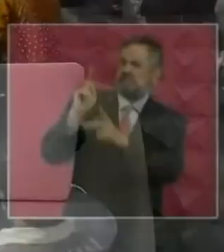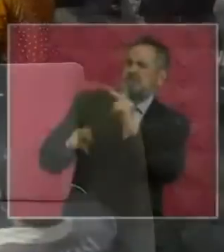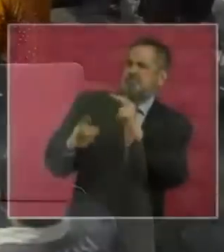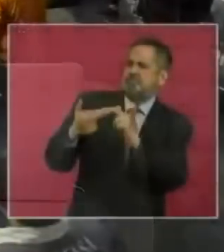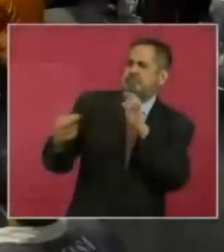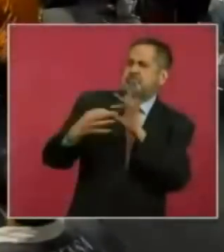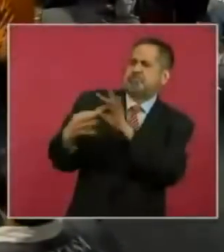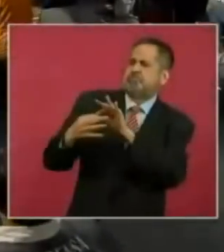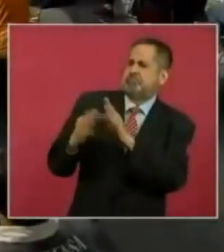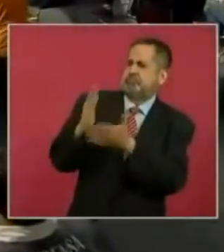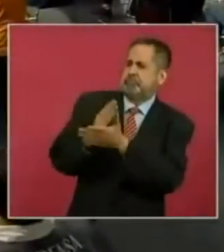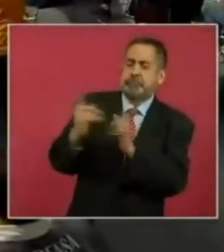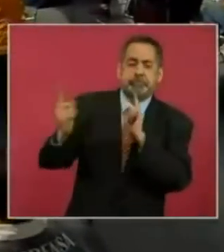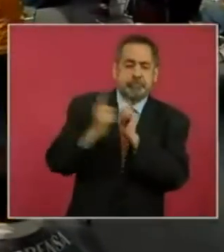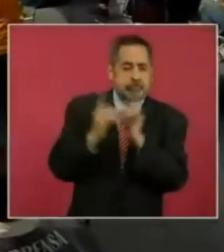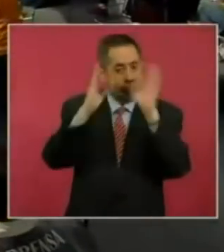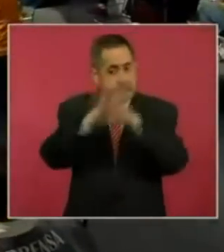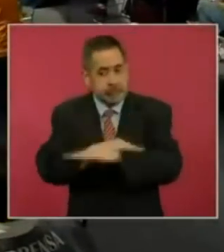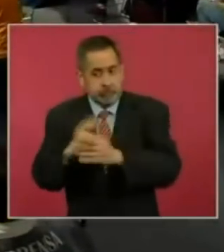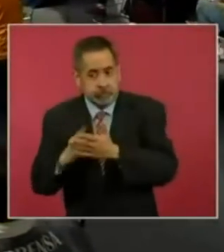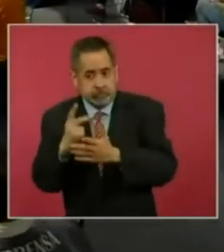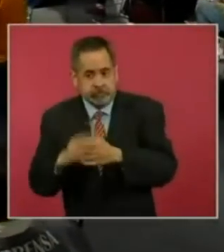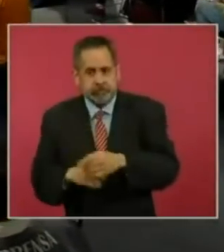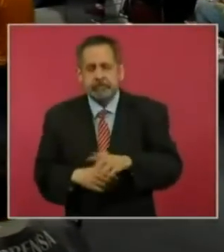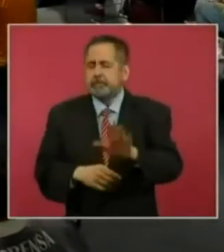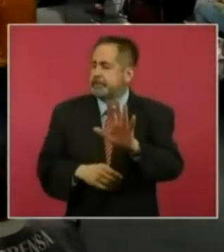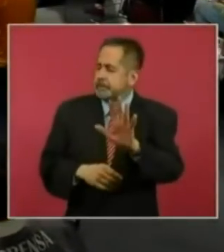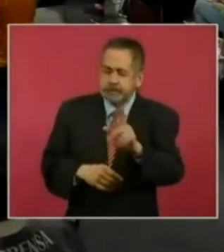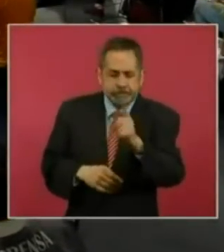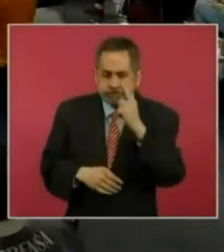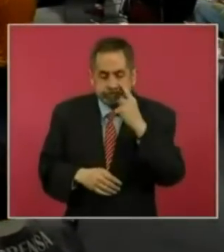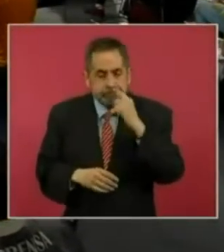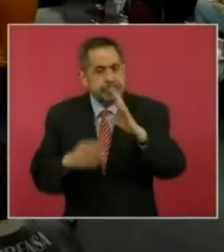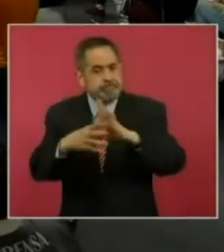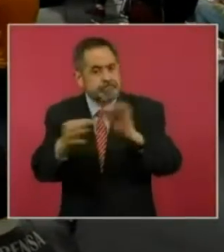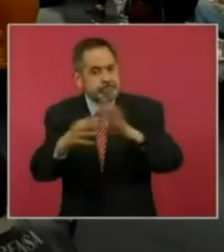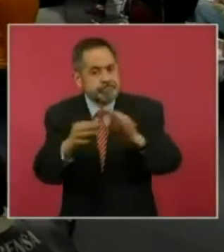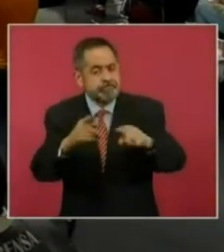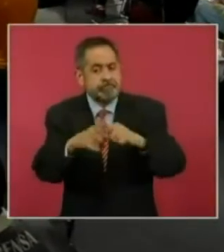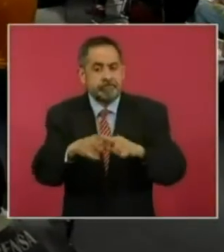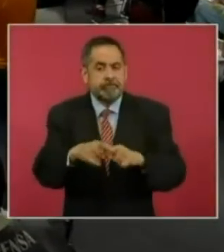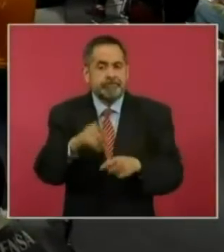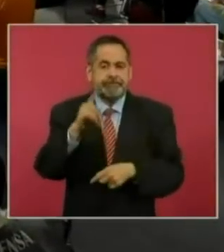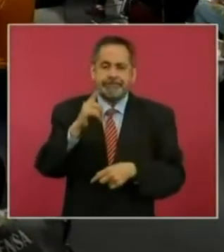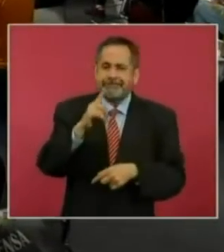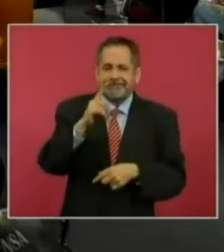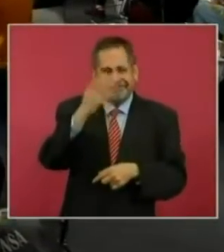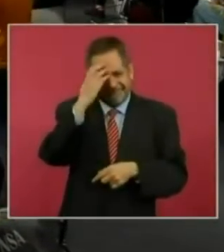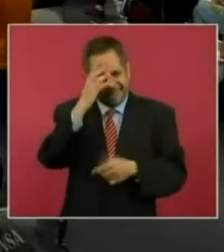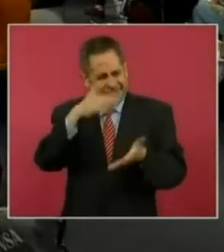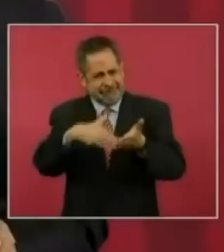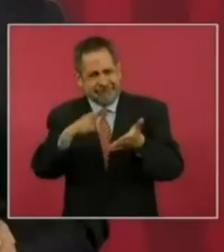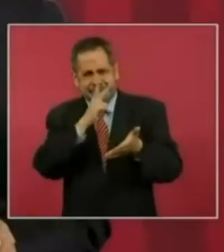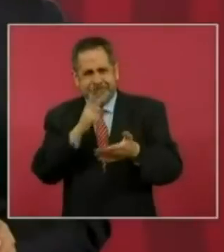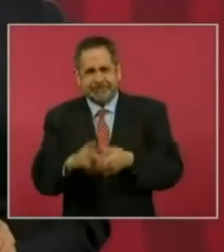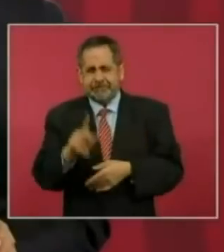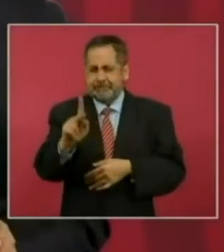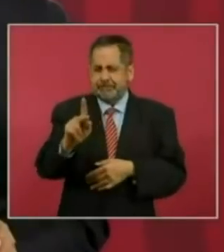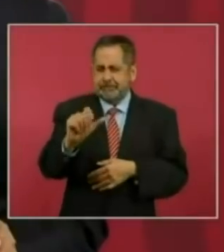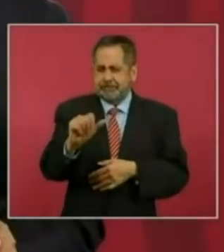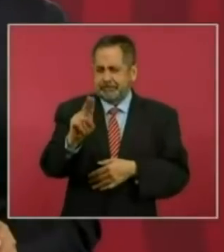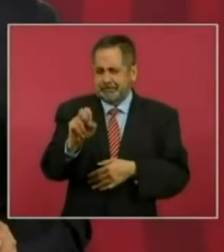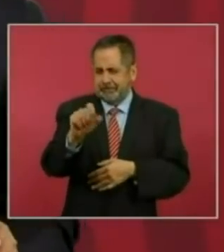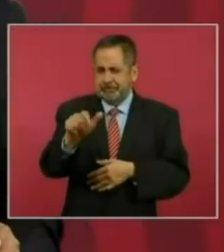Mire, yo cuando hablo de pausa, es para que